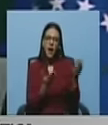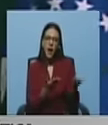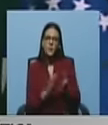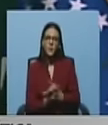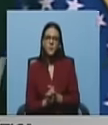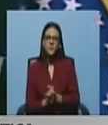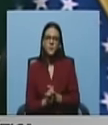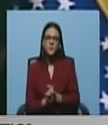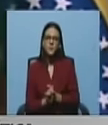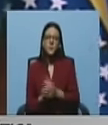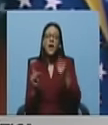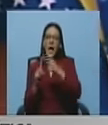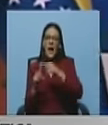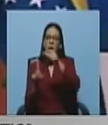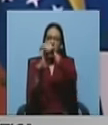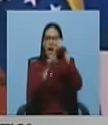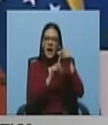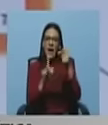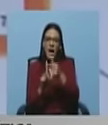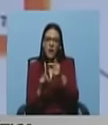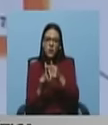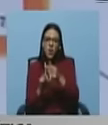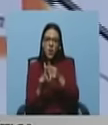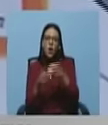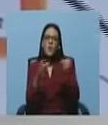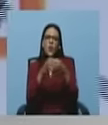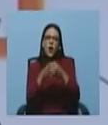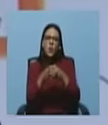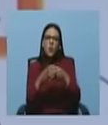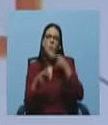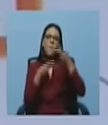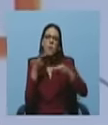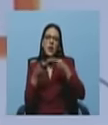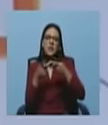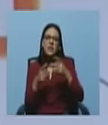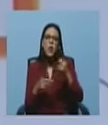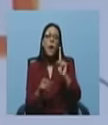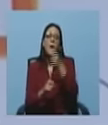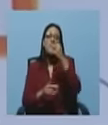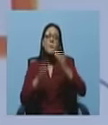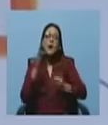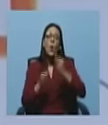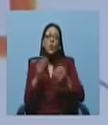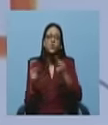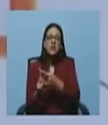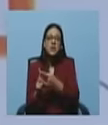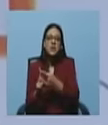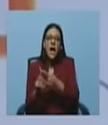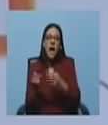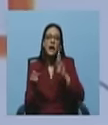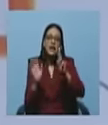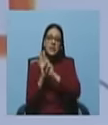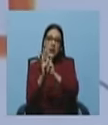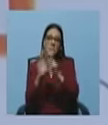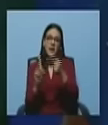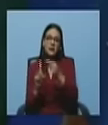un ciudadano electo por el partido Primero Justicia,